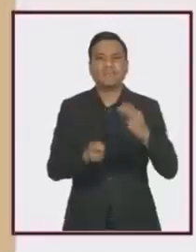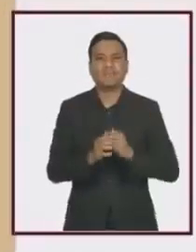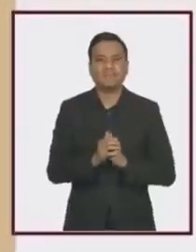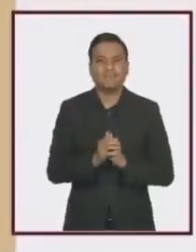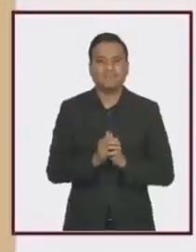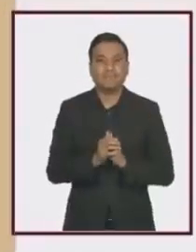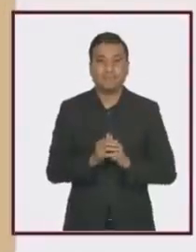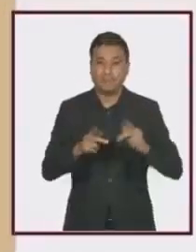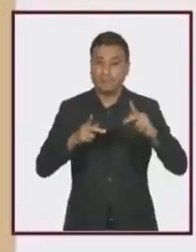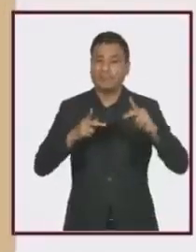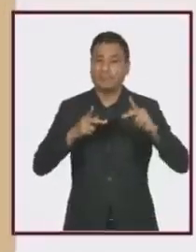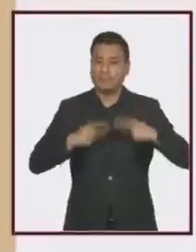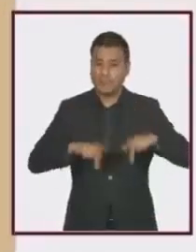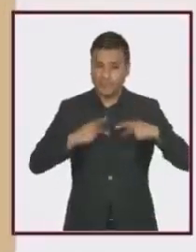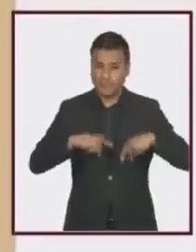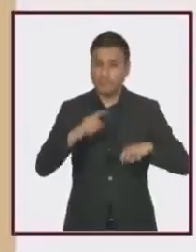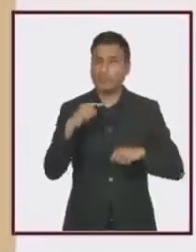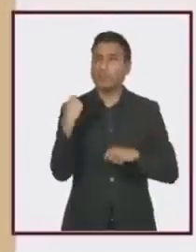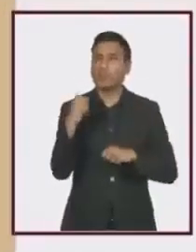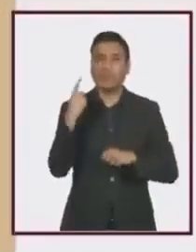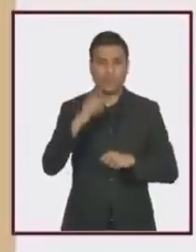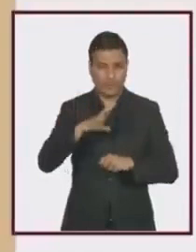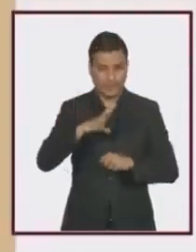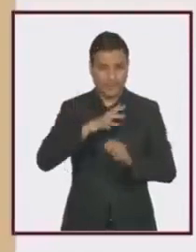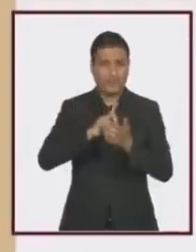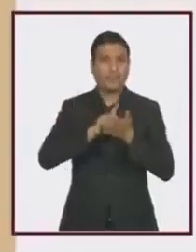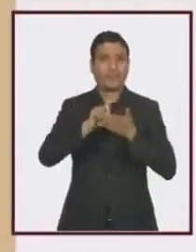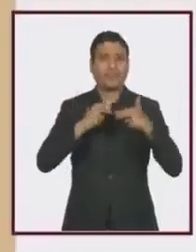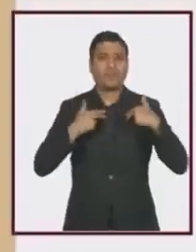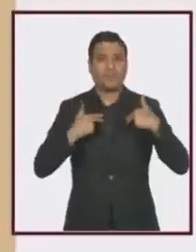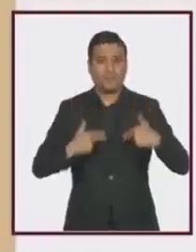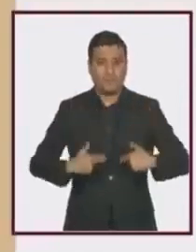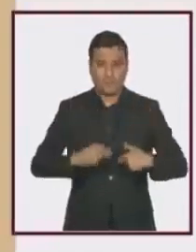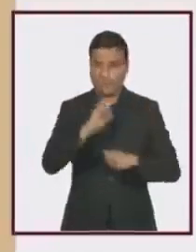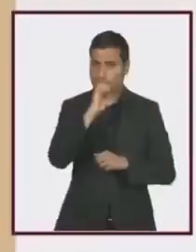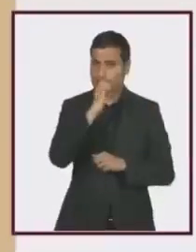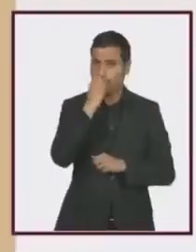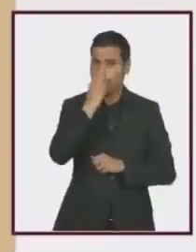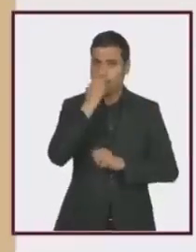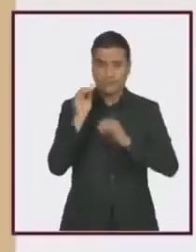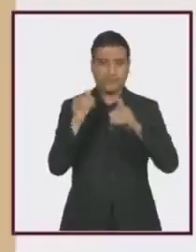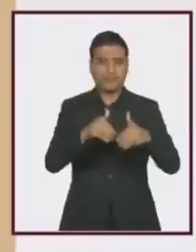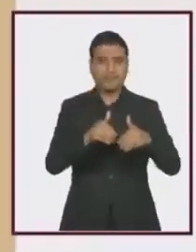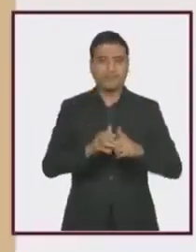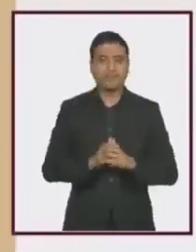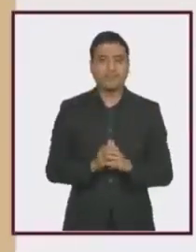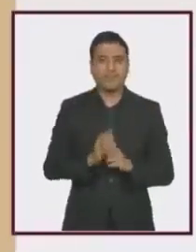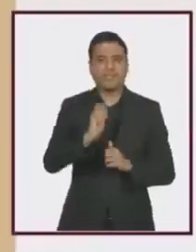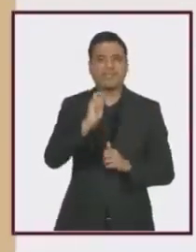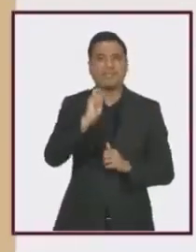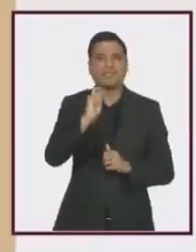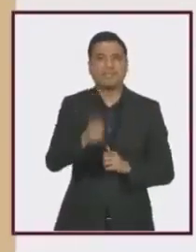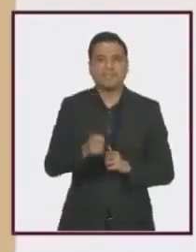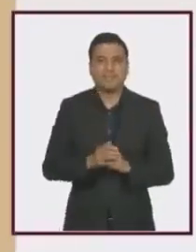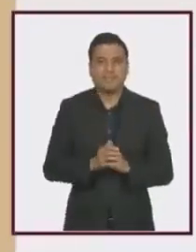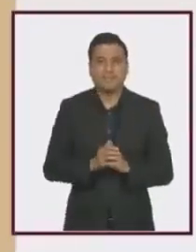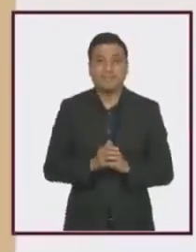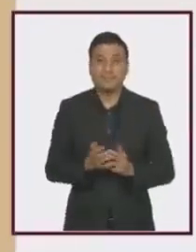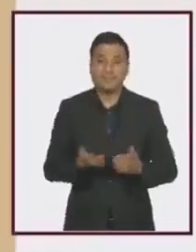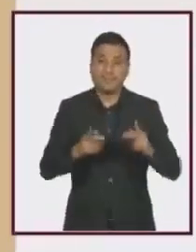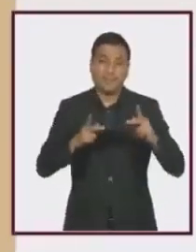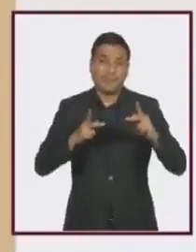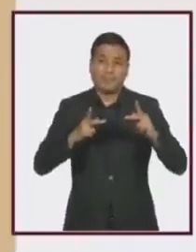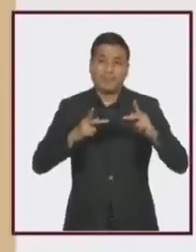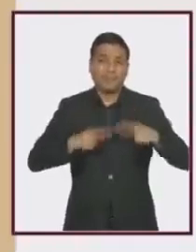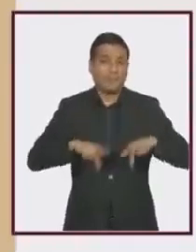humano a la educación. Esto significa que todas las y los estudiantes son sujetos de la educación, pero